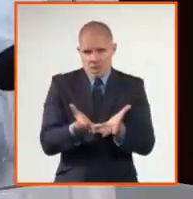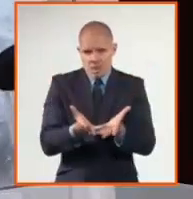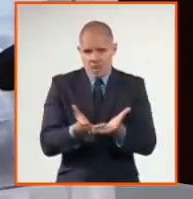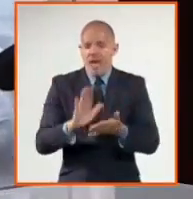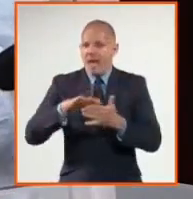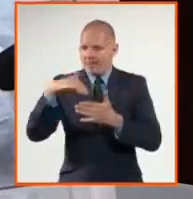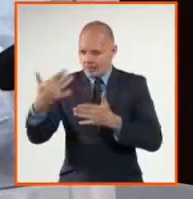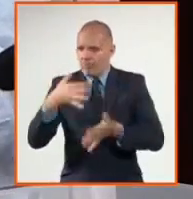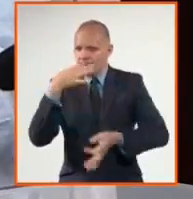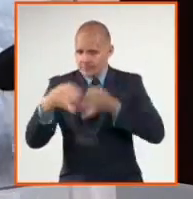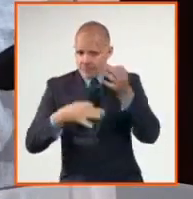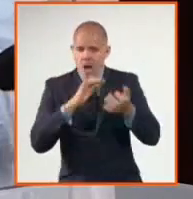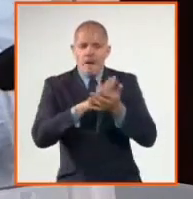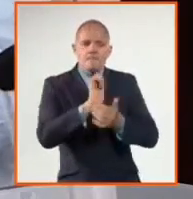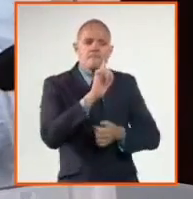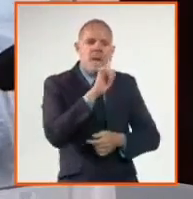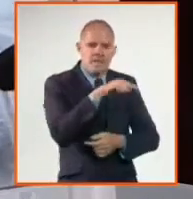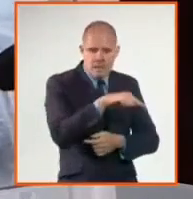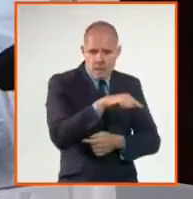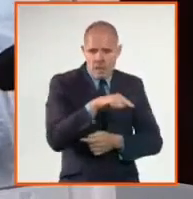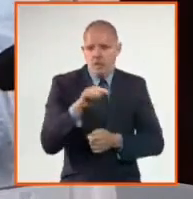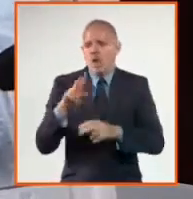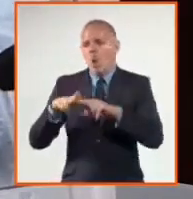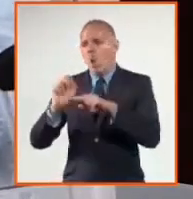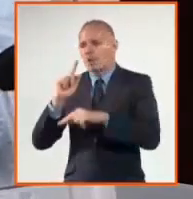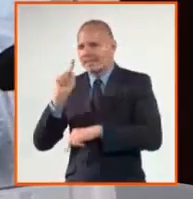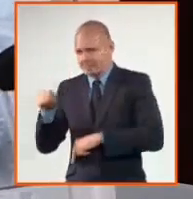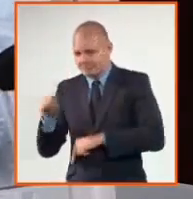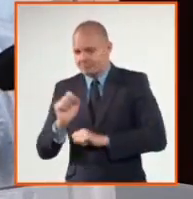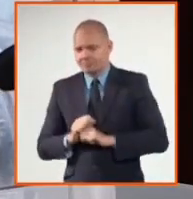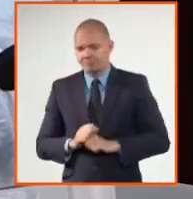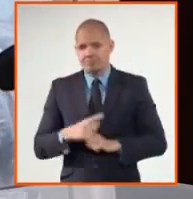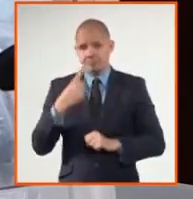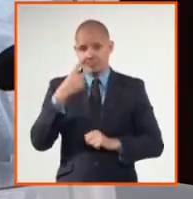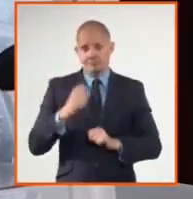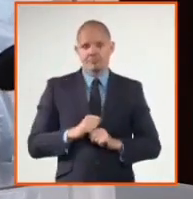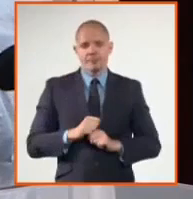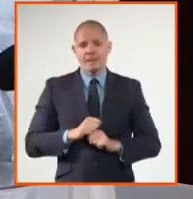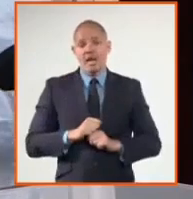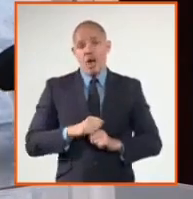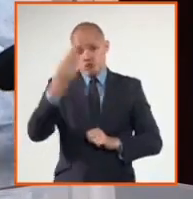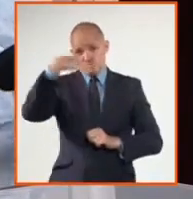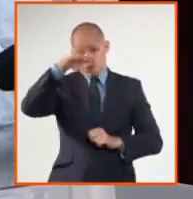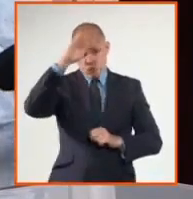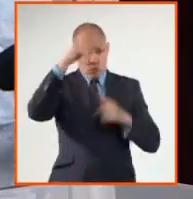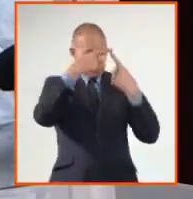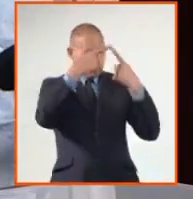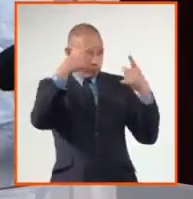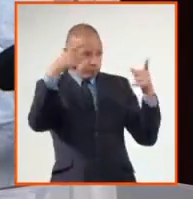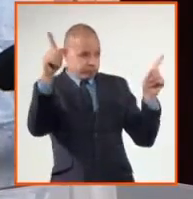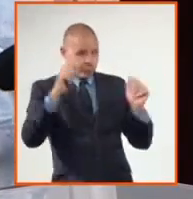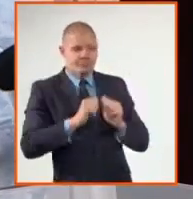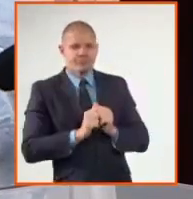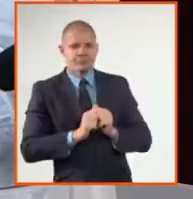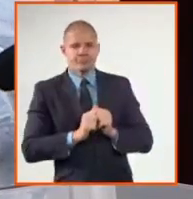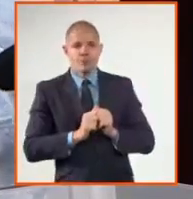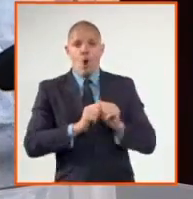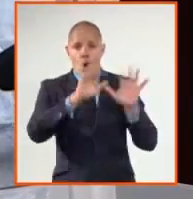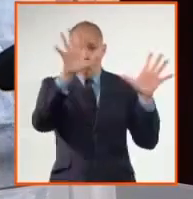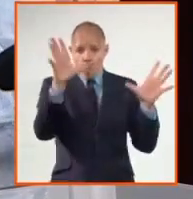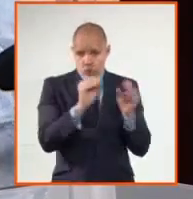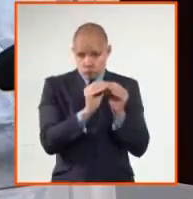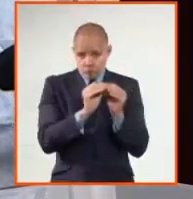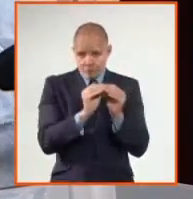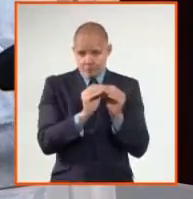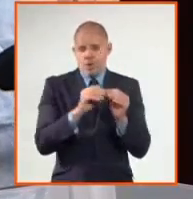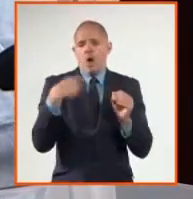nosotros contamos con 20 bloques técnicos en el sistema eléctrico y en estos momentos algo que nos hace mucho más complejos es que de esos 20 bloques